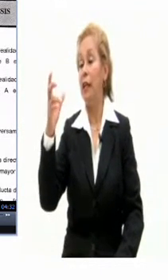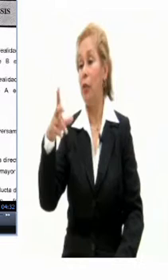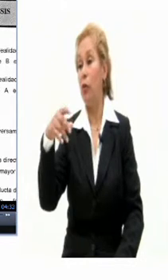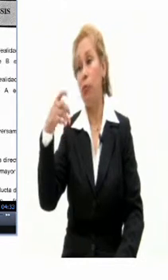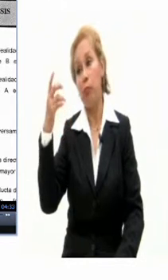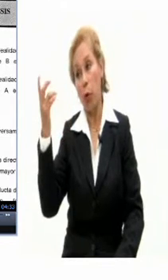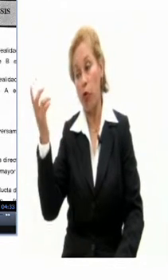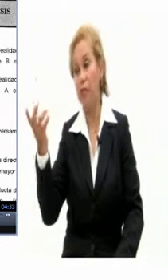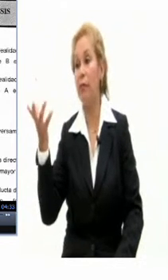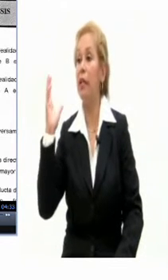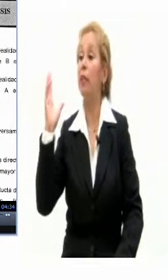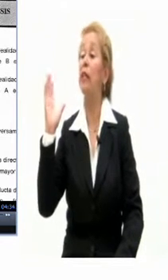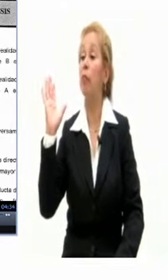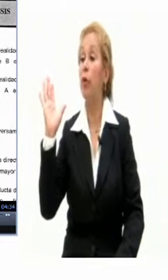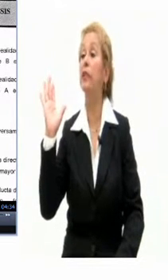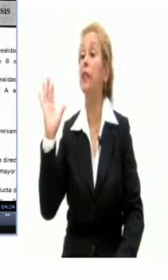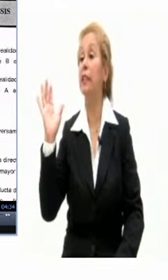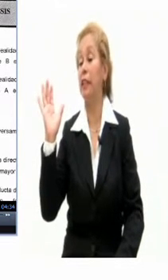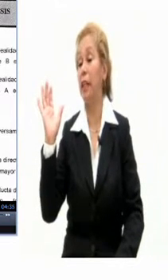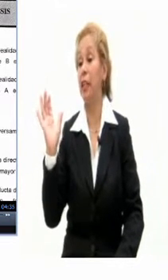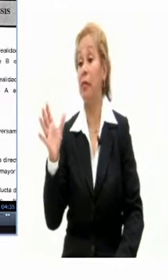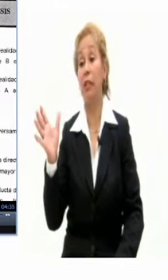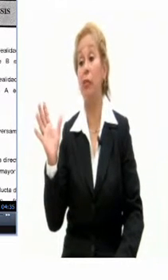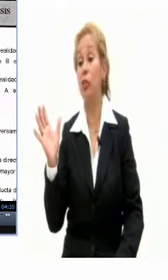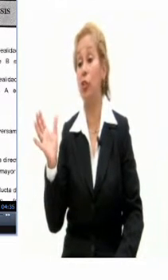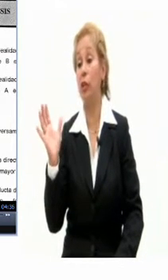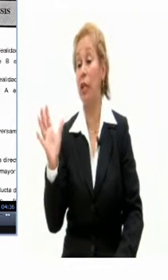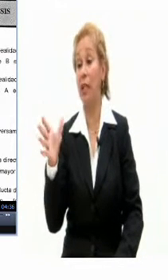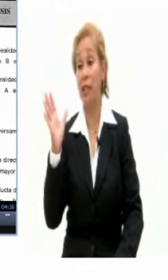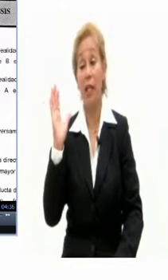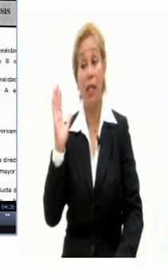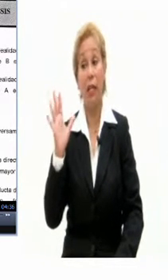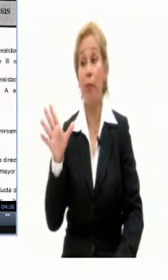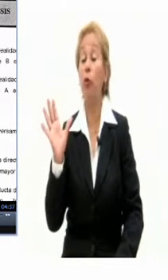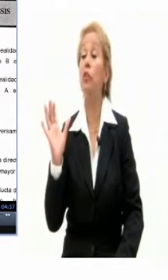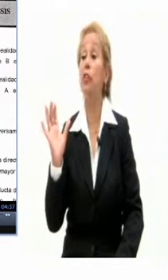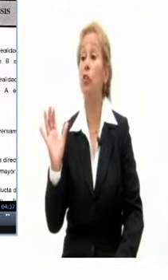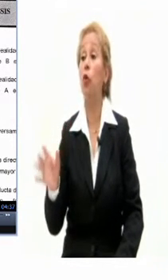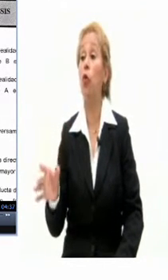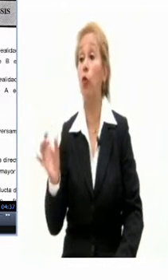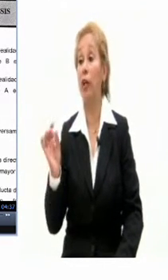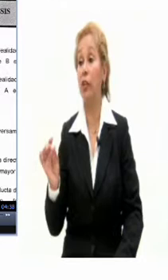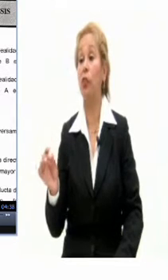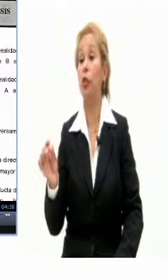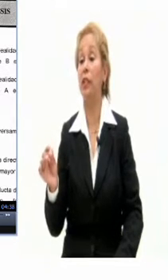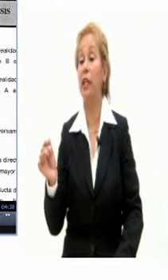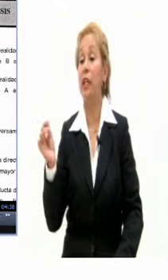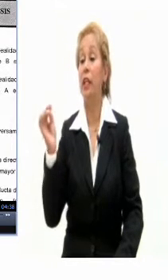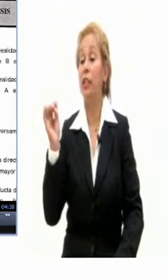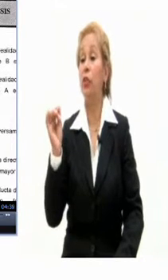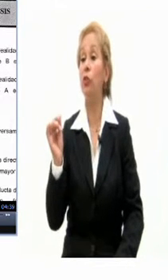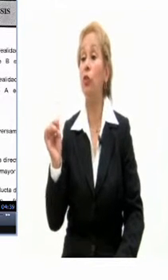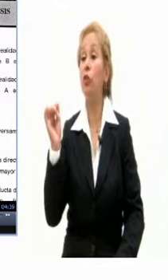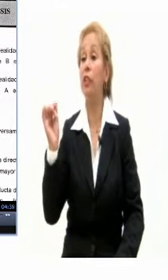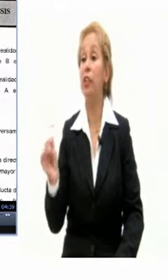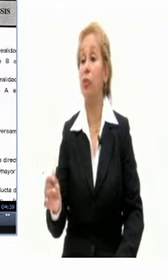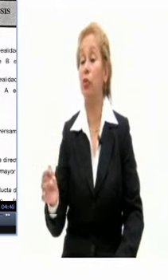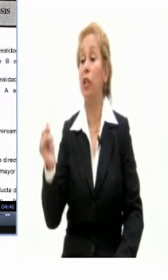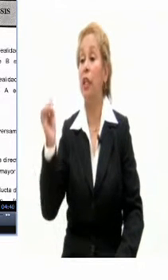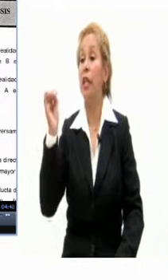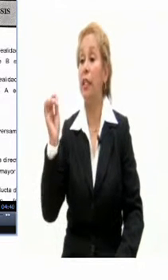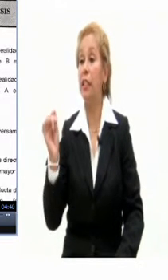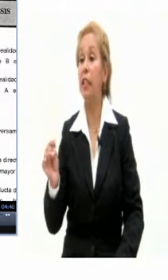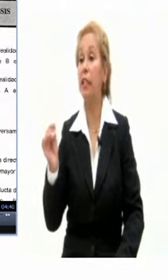hipótesis, ¿no? Posibles respuestas tentativas. Hemos dicho que las hipótesis son conjeturas. Si